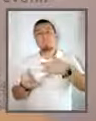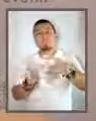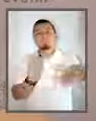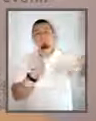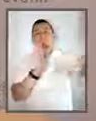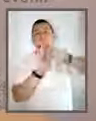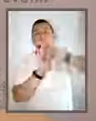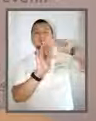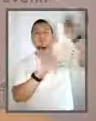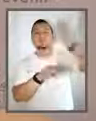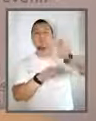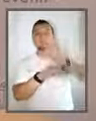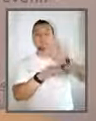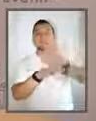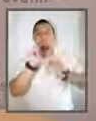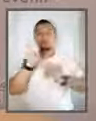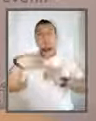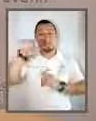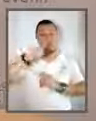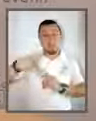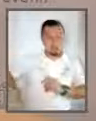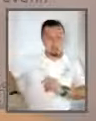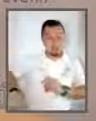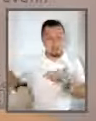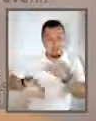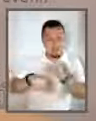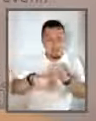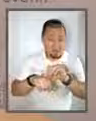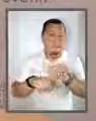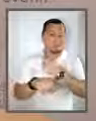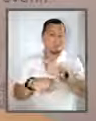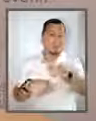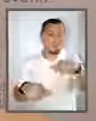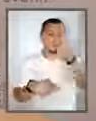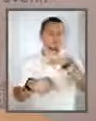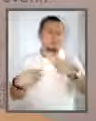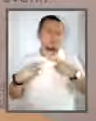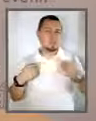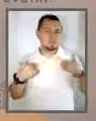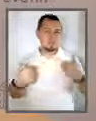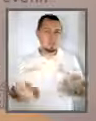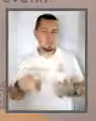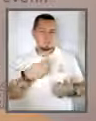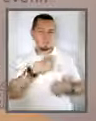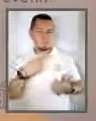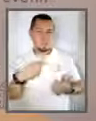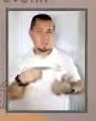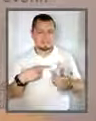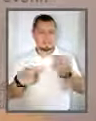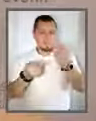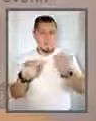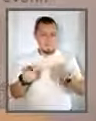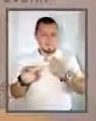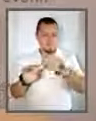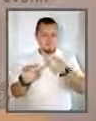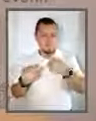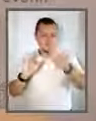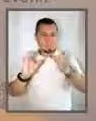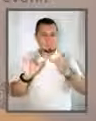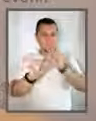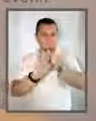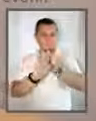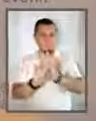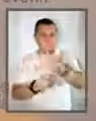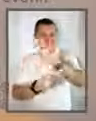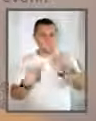Atendiendo la instrucción del gobernador del Jalisco, queremos mantener informada a la población en todo lo que se refiere a